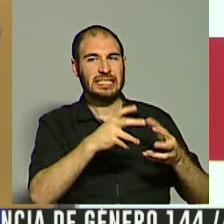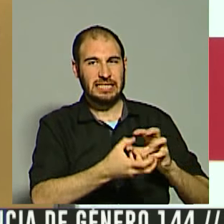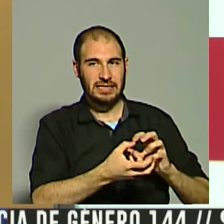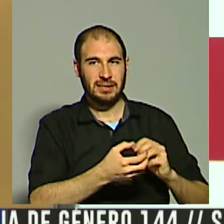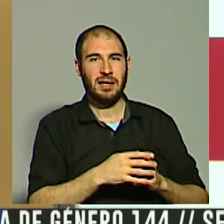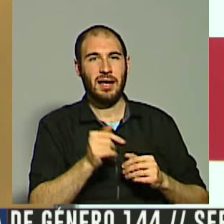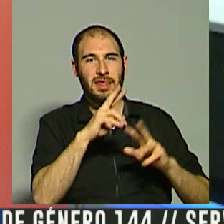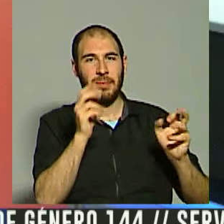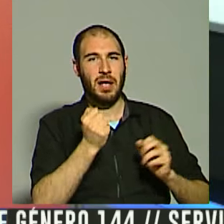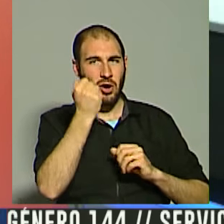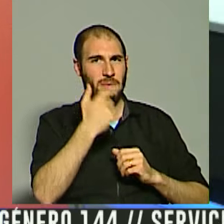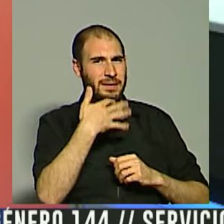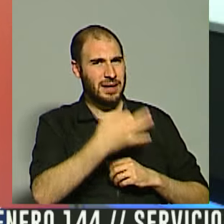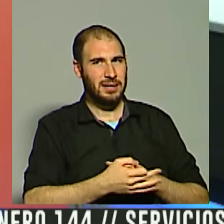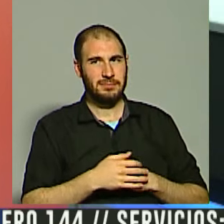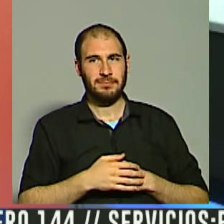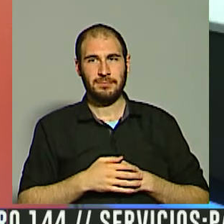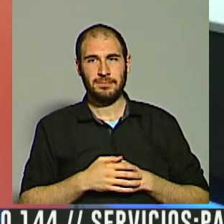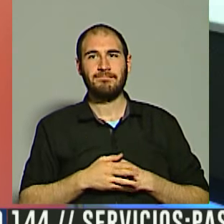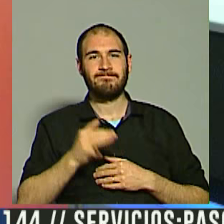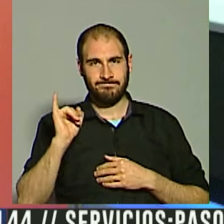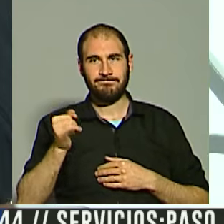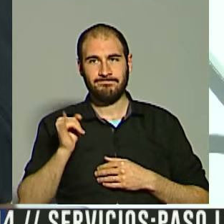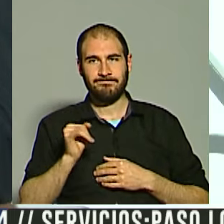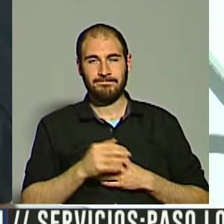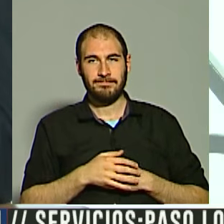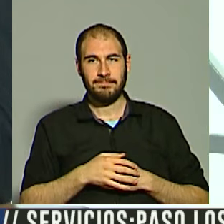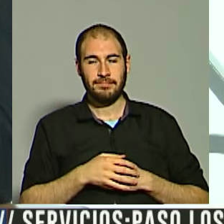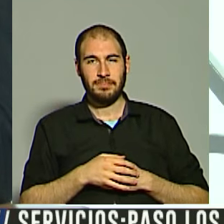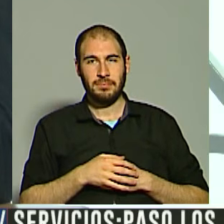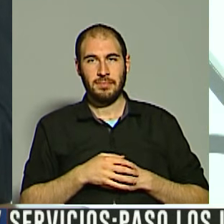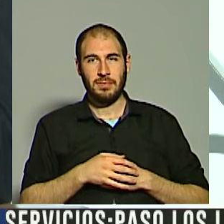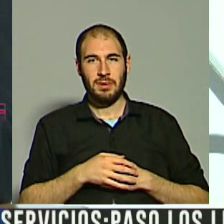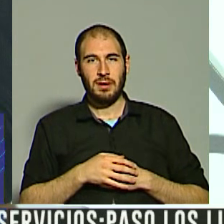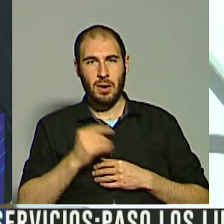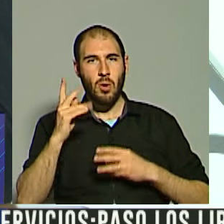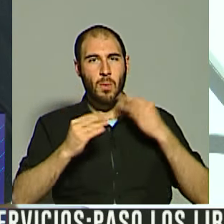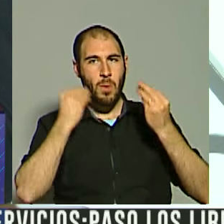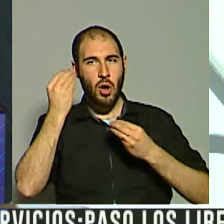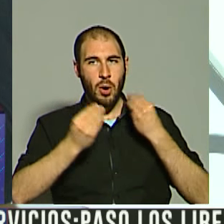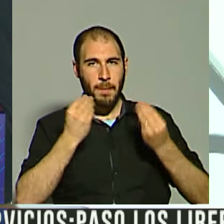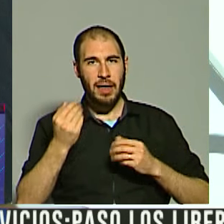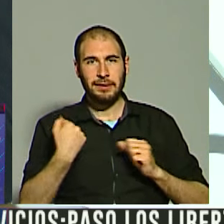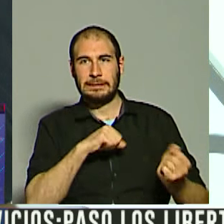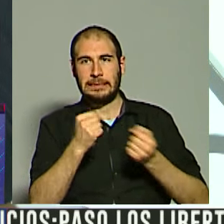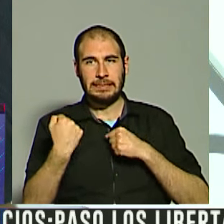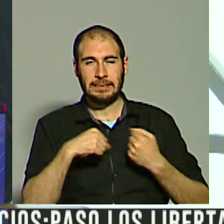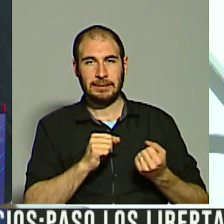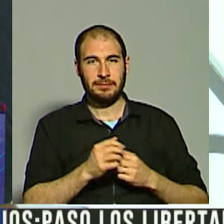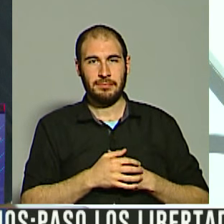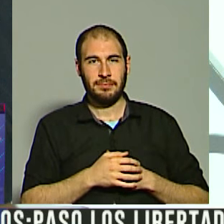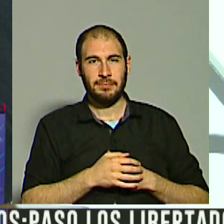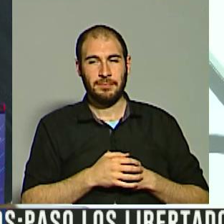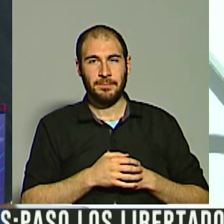había presentado a nivel económico. ¿Es así? Es así, se notó mucha preocupación, mucho nerviosismo